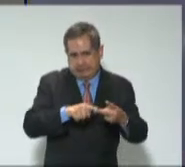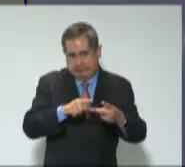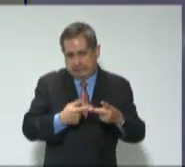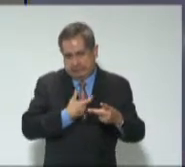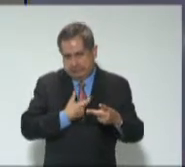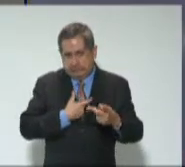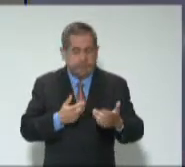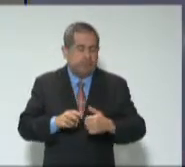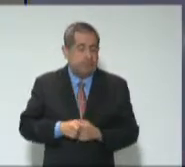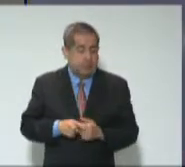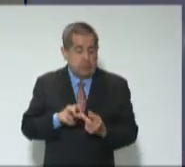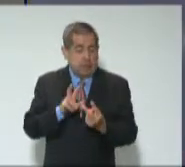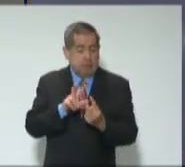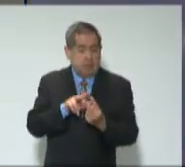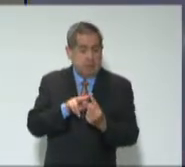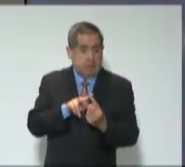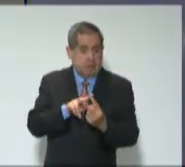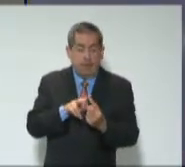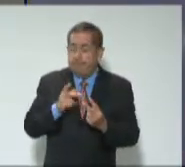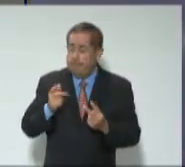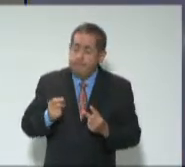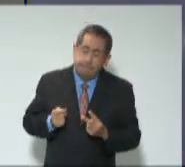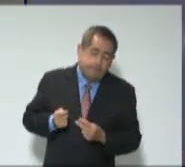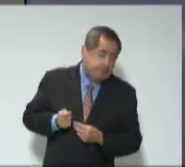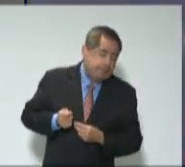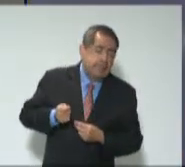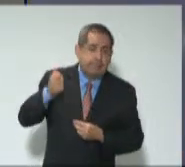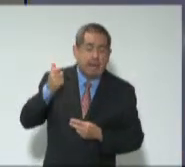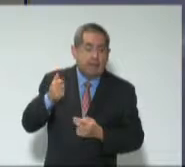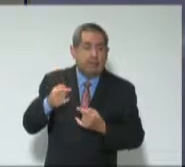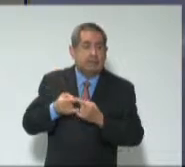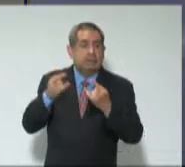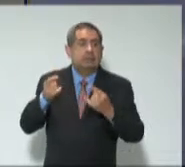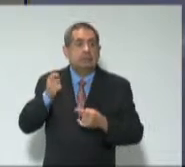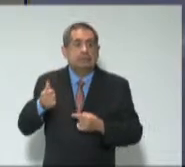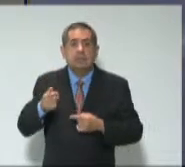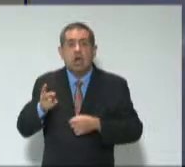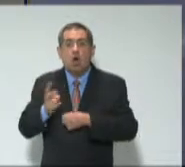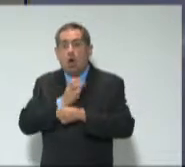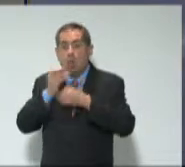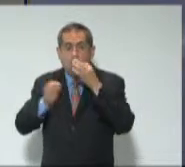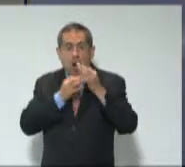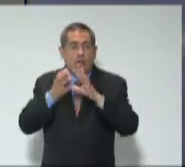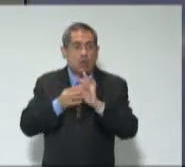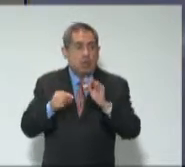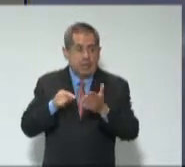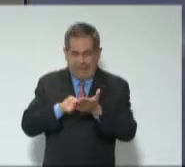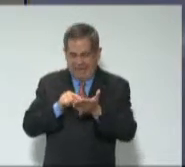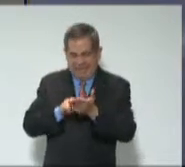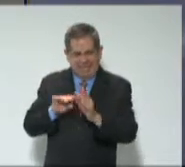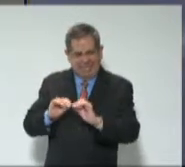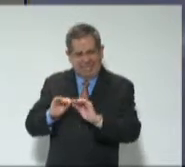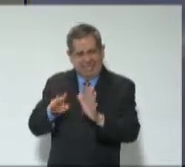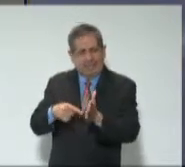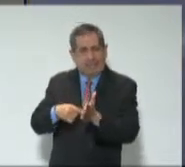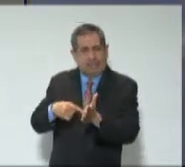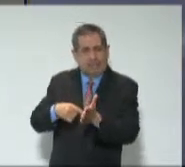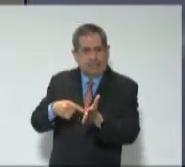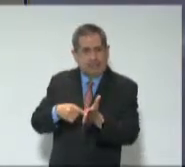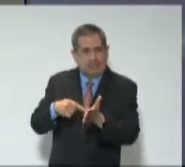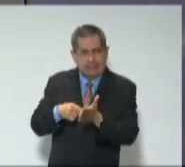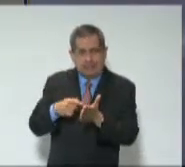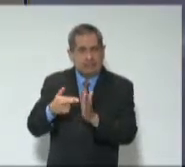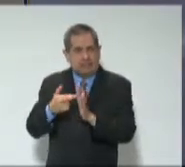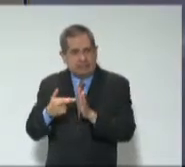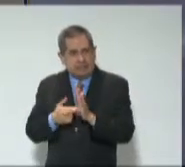ambos casos por primera vez la convocatoria explícitamente Toma las